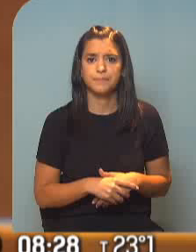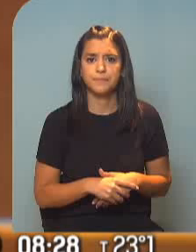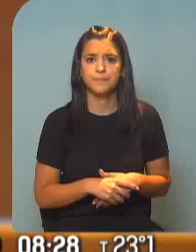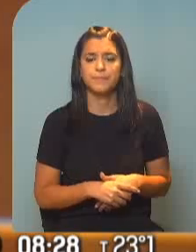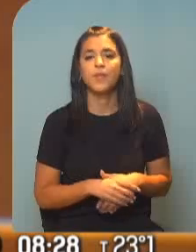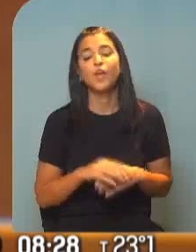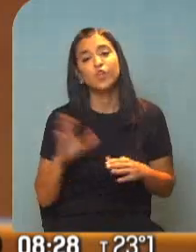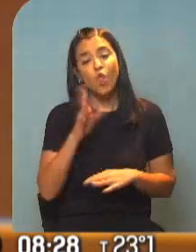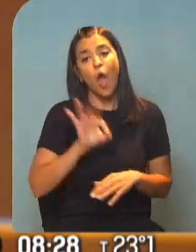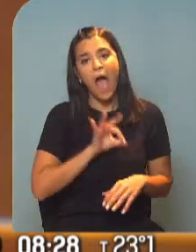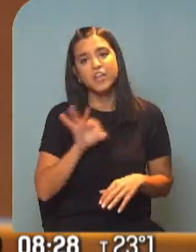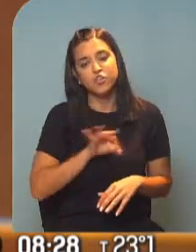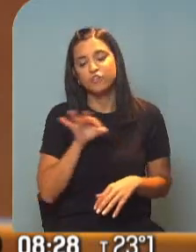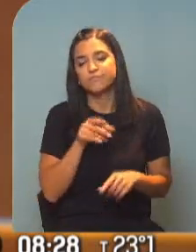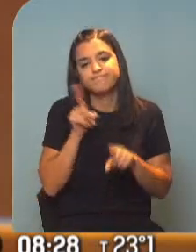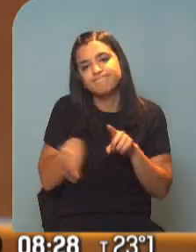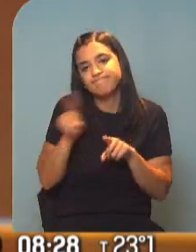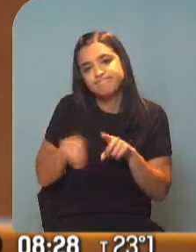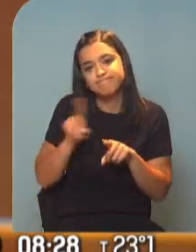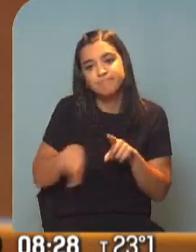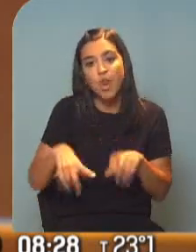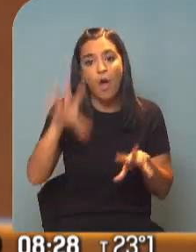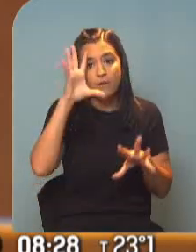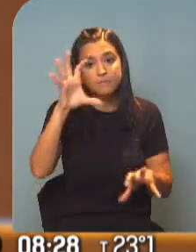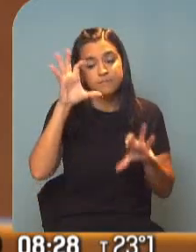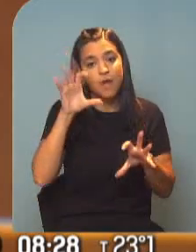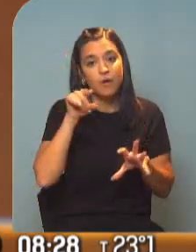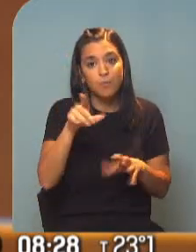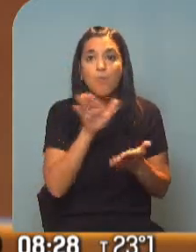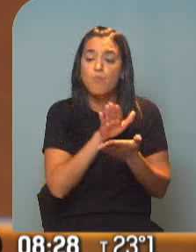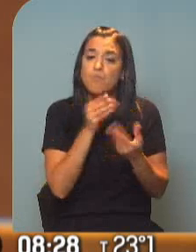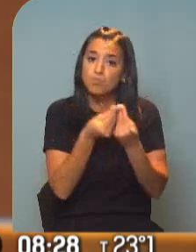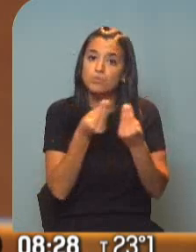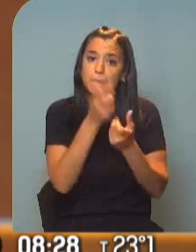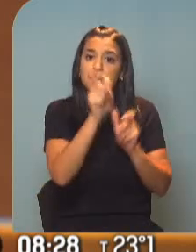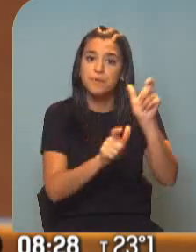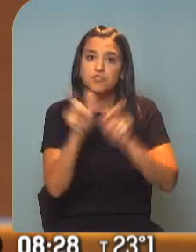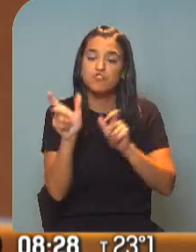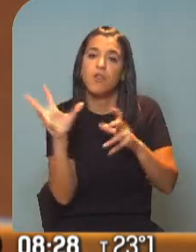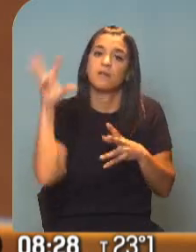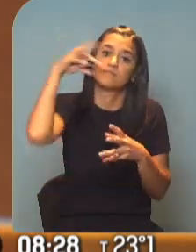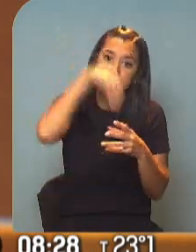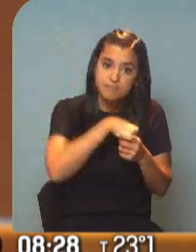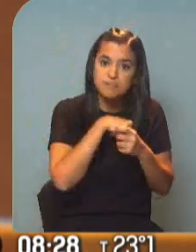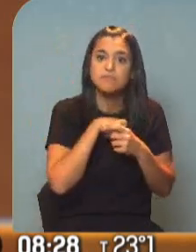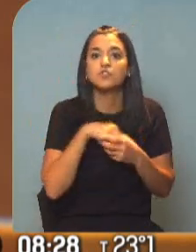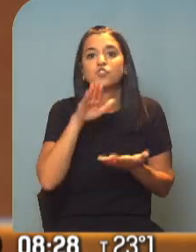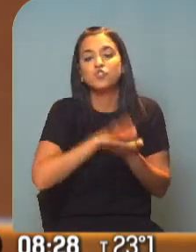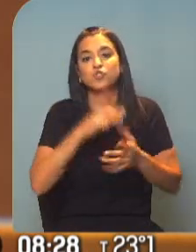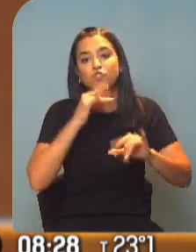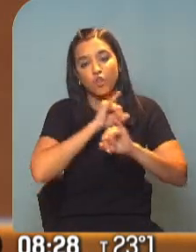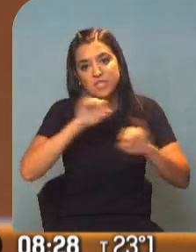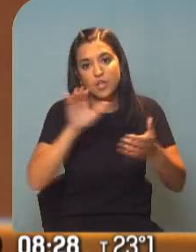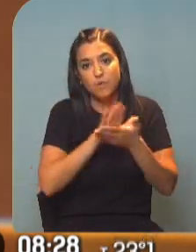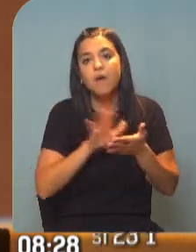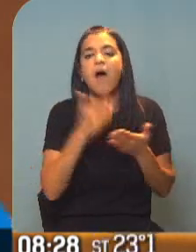todos los años es lo mismo pero viene bien recordarlo porque lógicamente mucha gente que se incorpora a lo que son los noticieros y demás y es